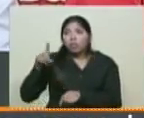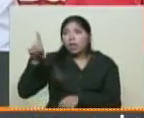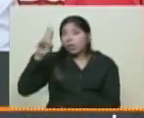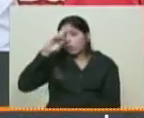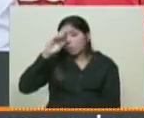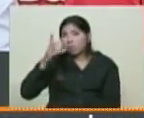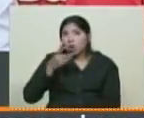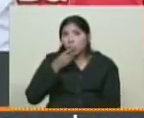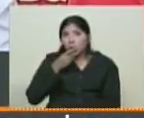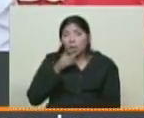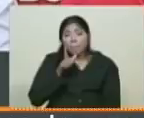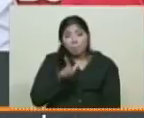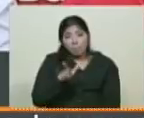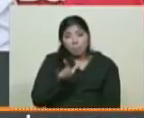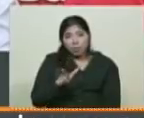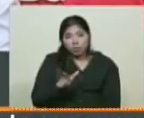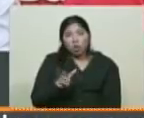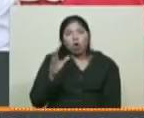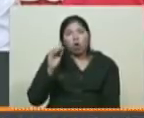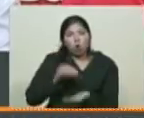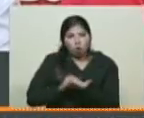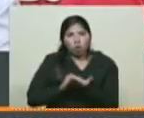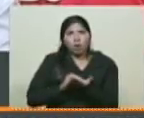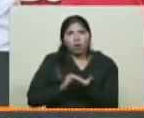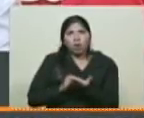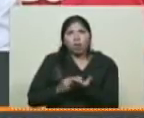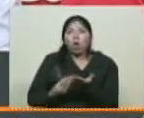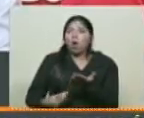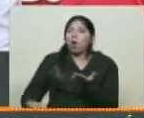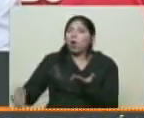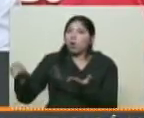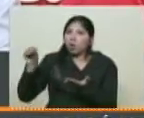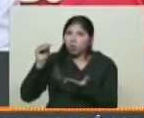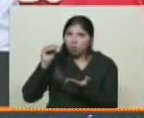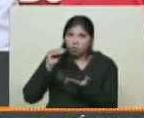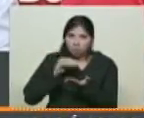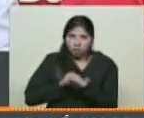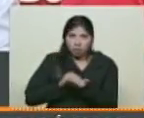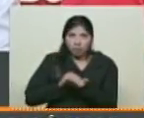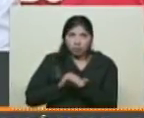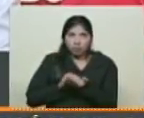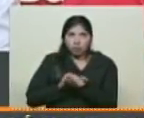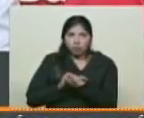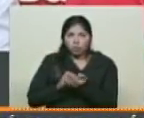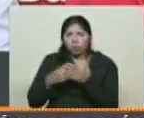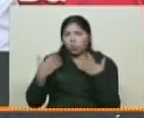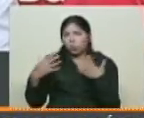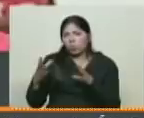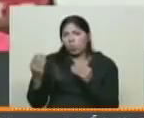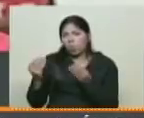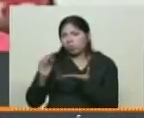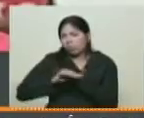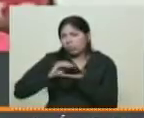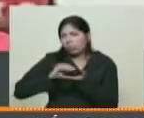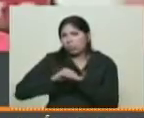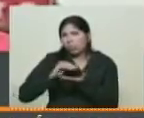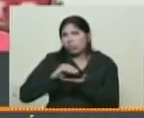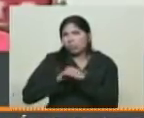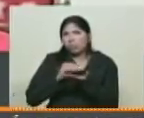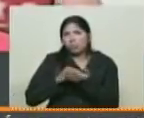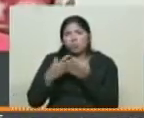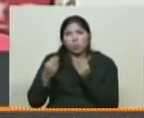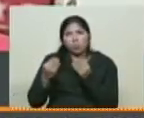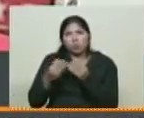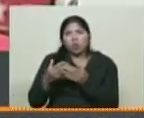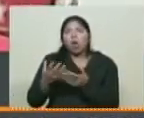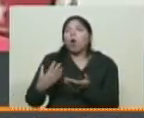Partido Socialista Unido de Venezuela reitera una vez más lo que hemos reiterado en mil y una oportunidades y que